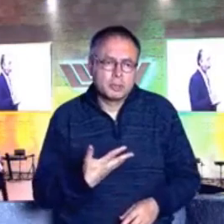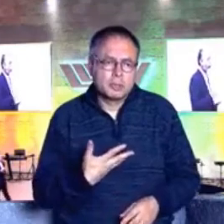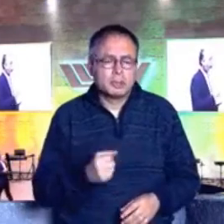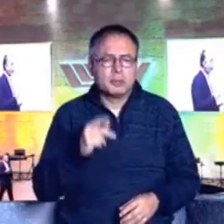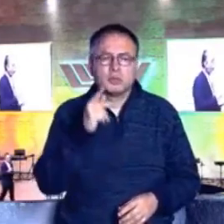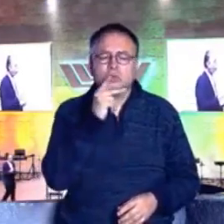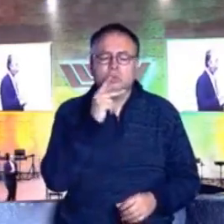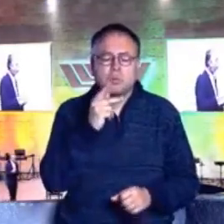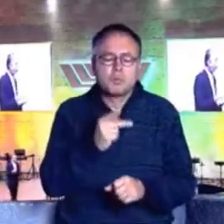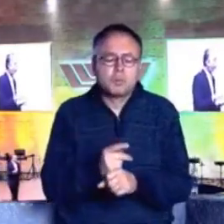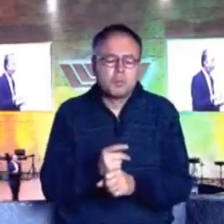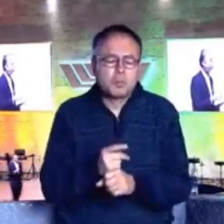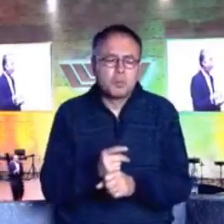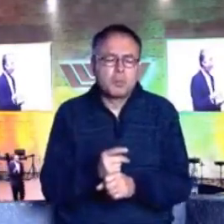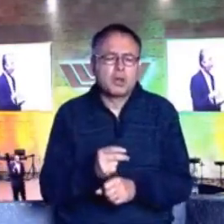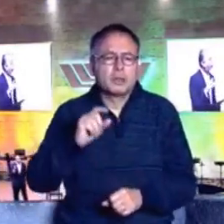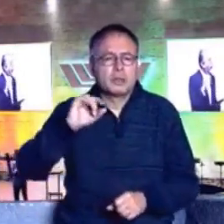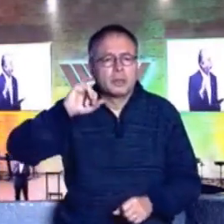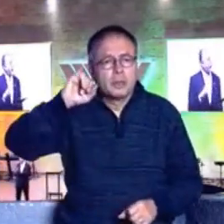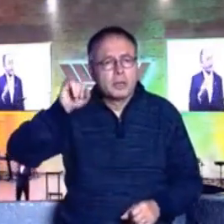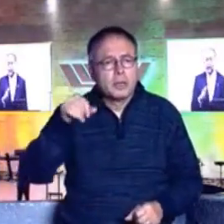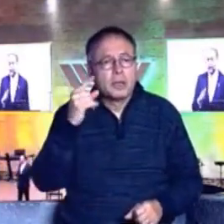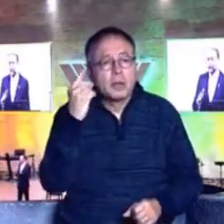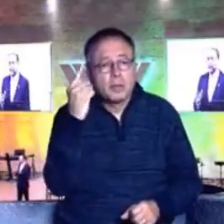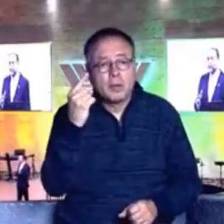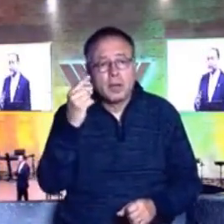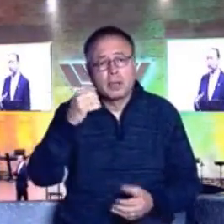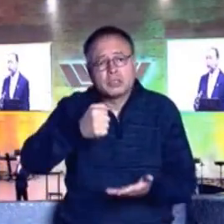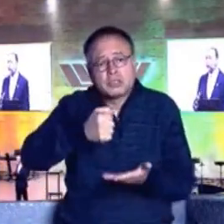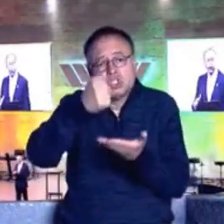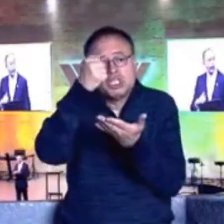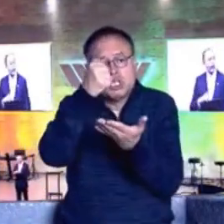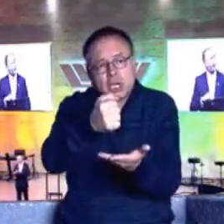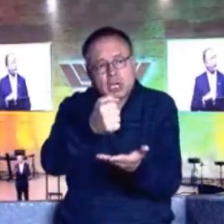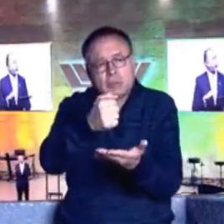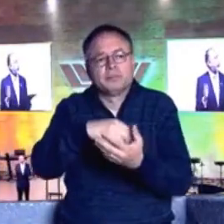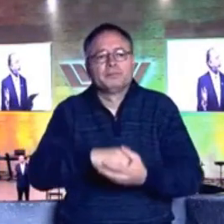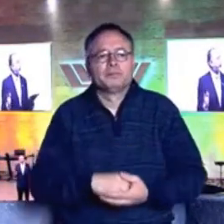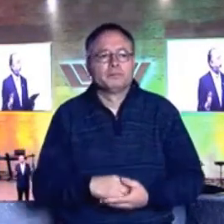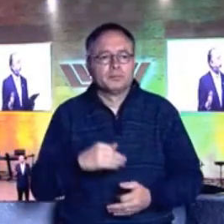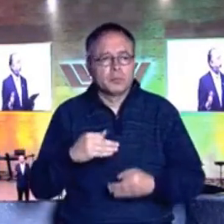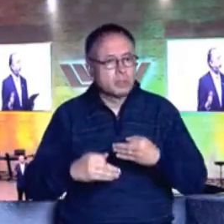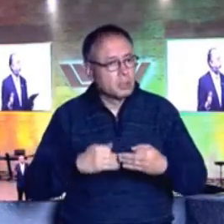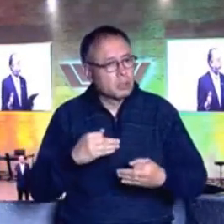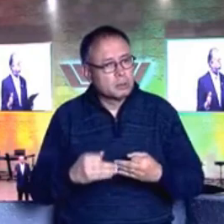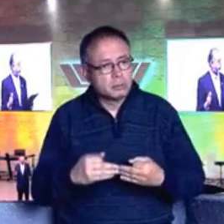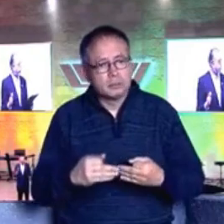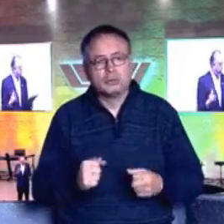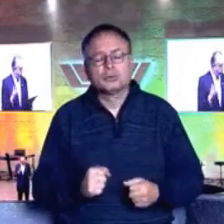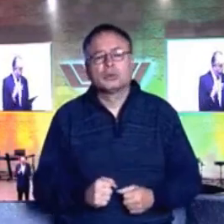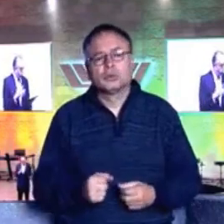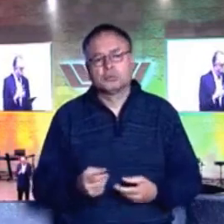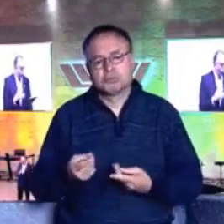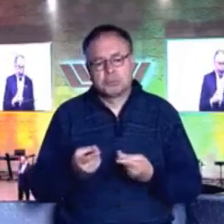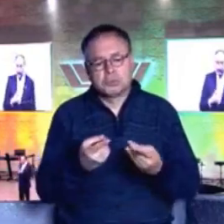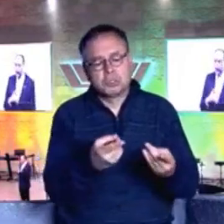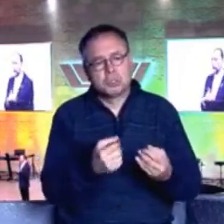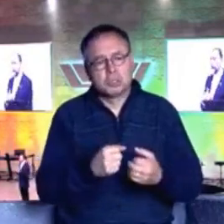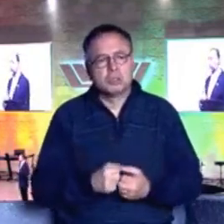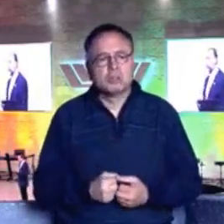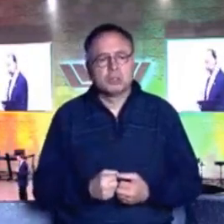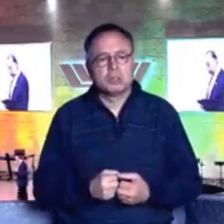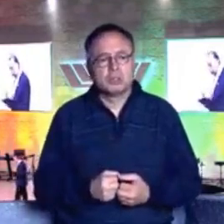llama nuestro padre Jehová yire y él nos provee en todos los sentidos y en lo material